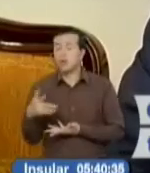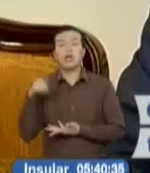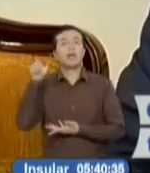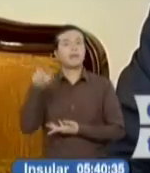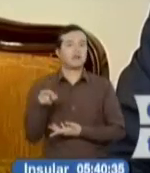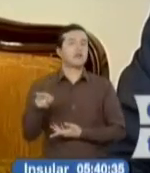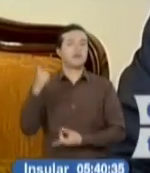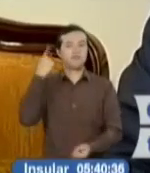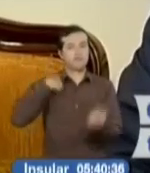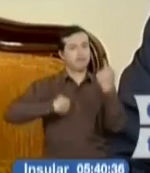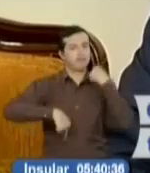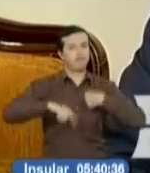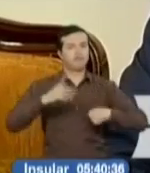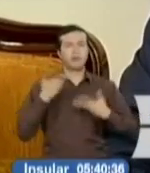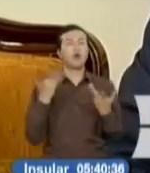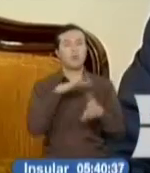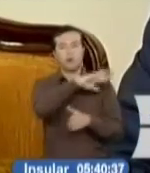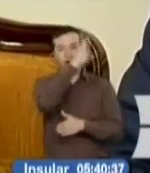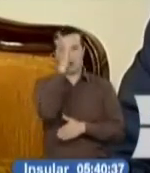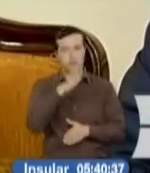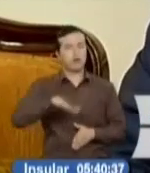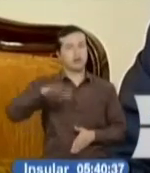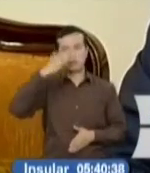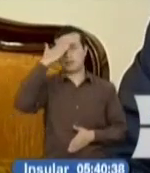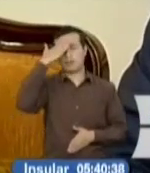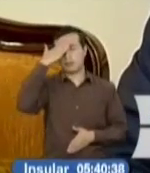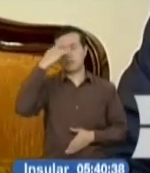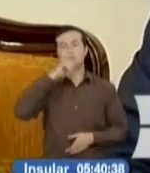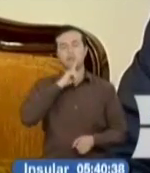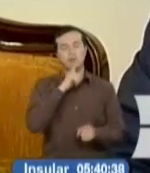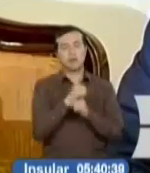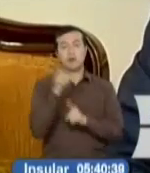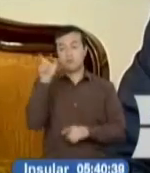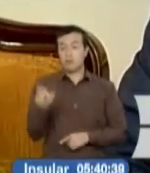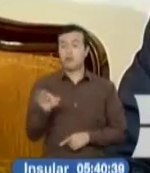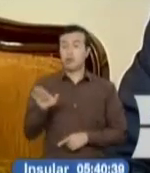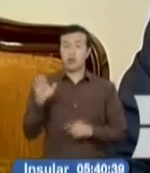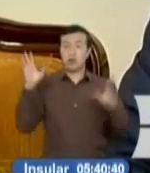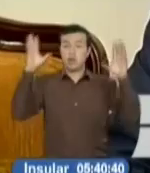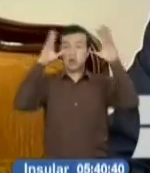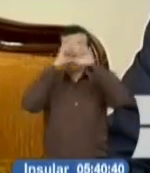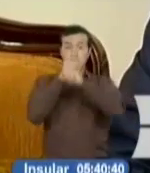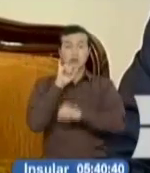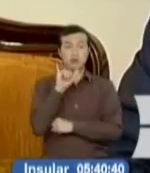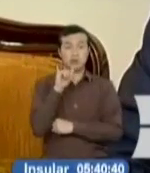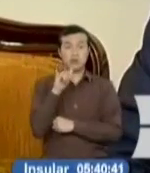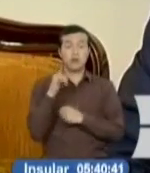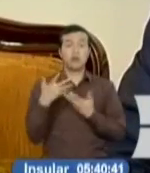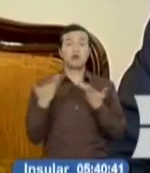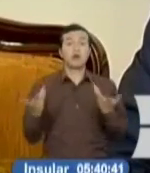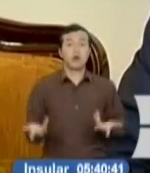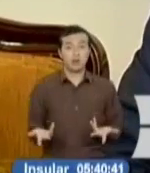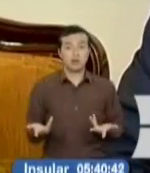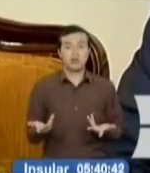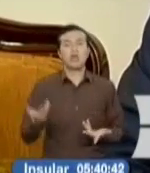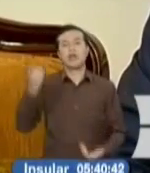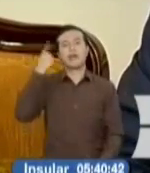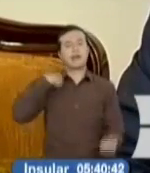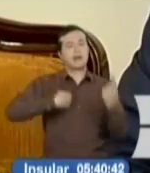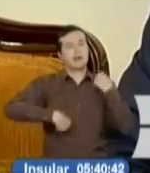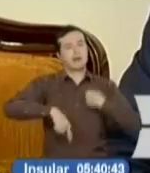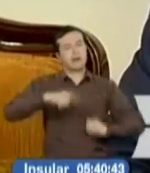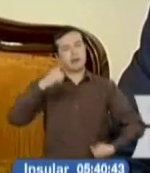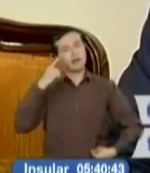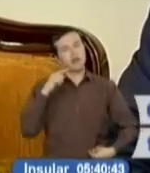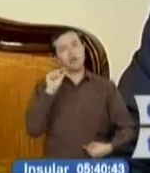una camioneta, ya tenemos algunos datos. Un reciclador que estaba en la noche del sábado tuvo una herida. Por suerte